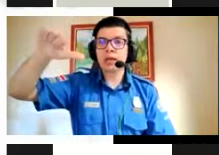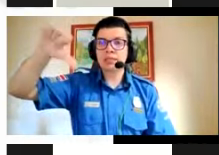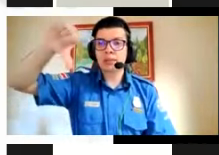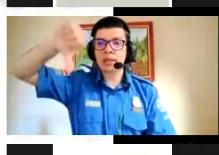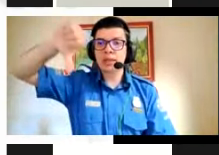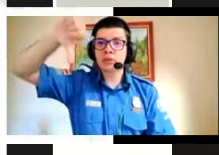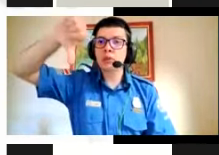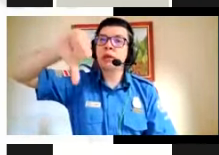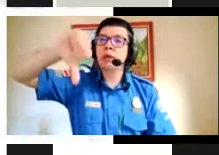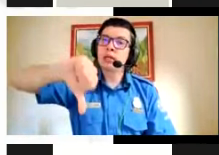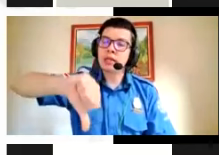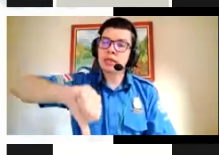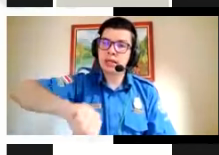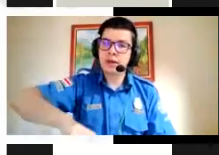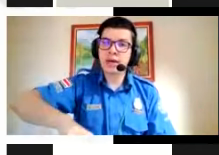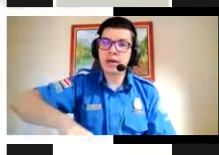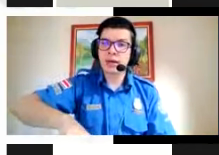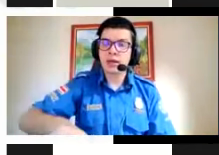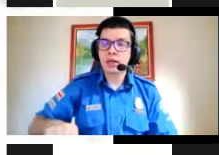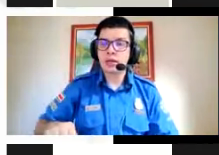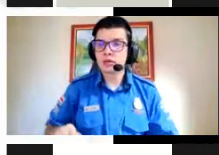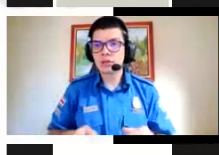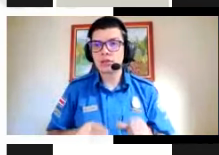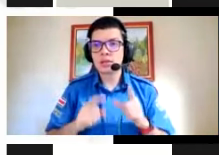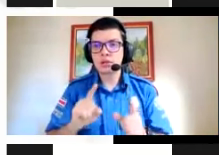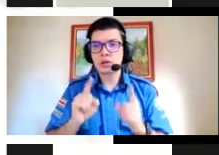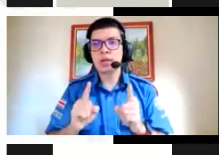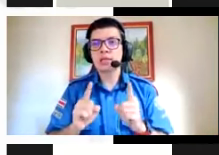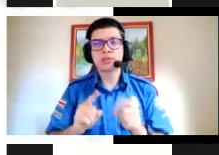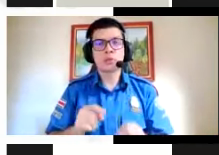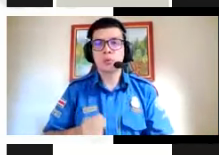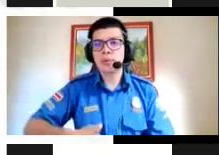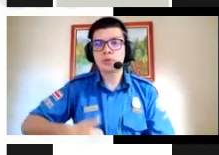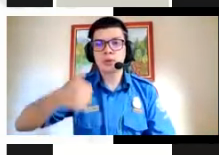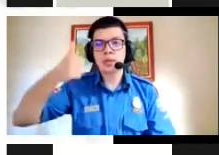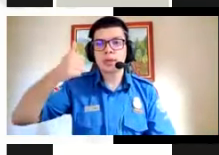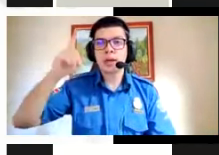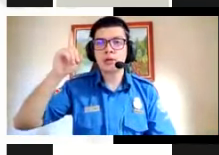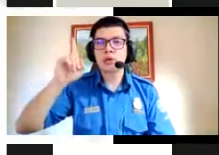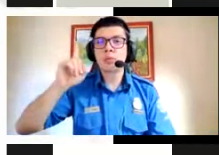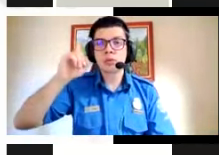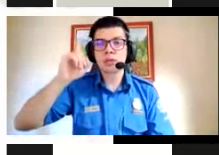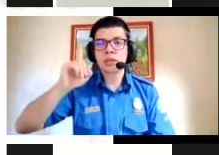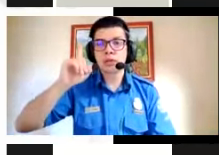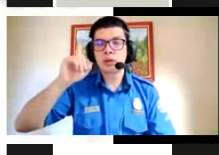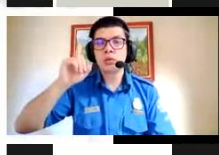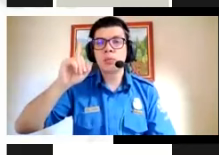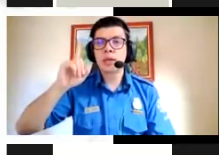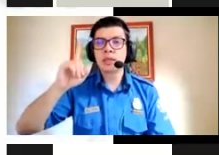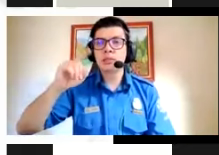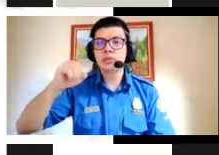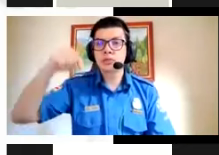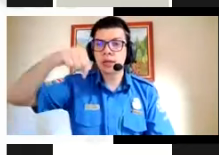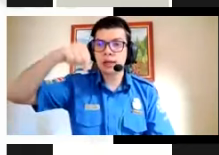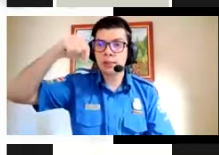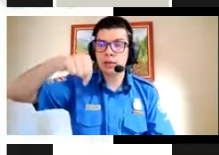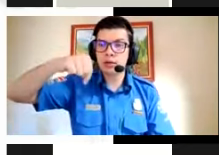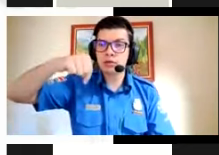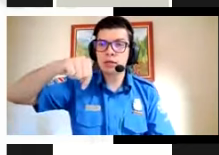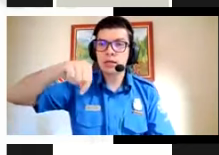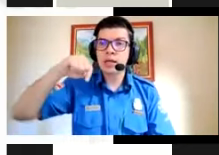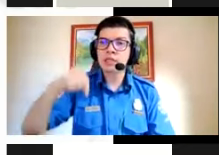que al ser más denso, él tiende a bajar. Entonces los detectores de gas no podemos conectarlos como un detector de humo en el techo, sino que hay